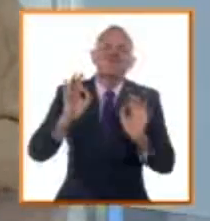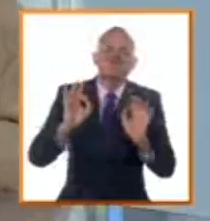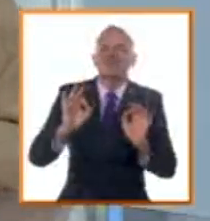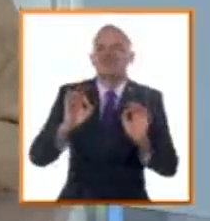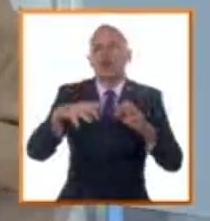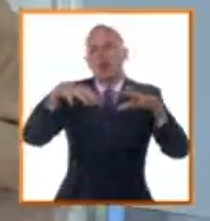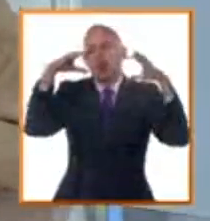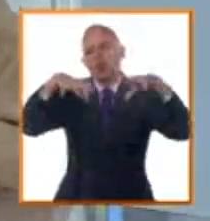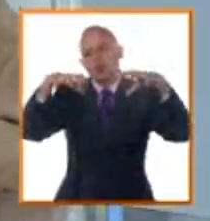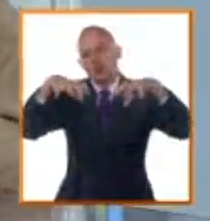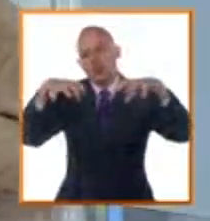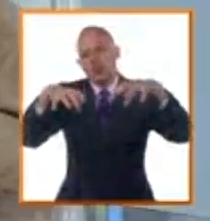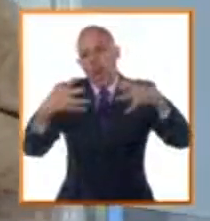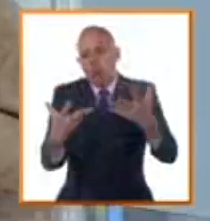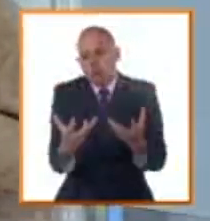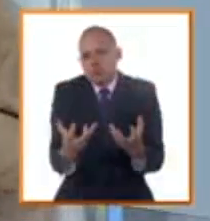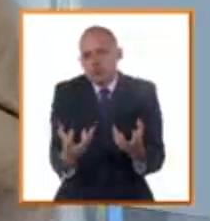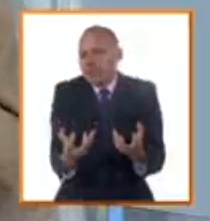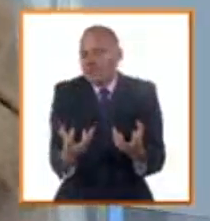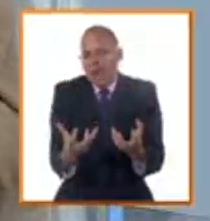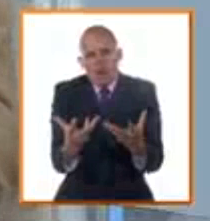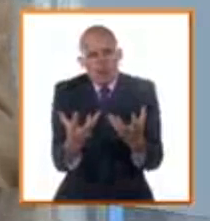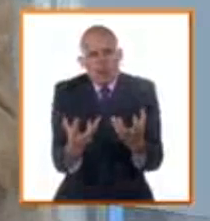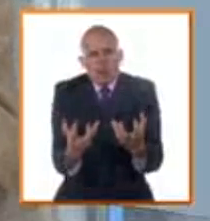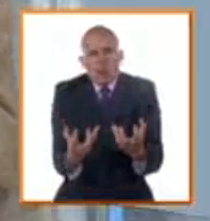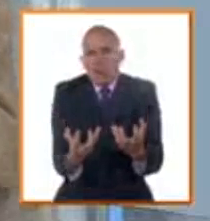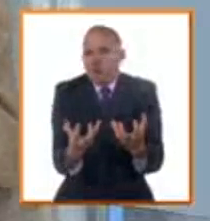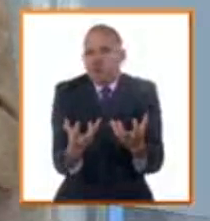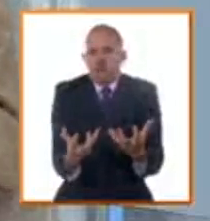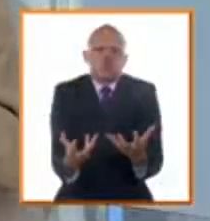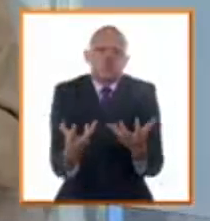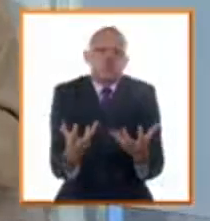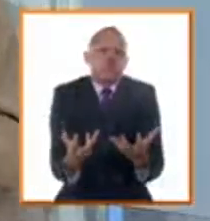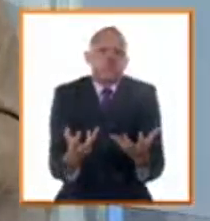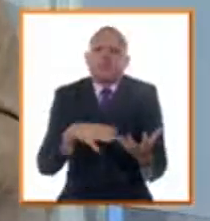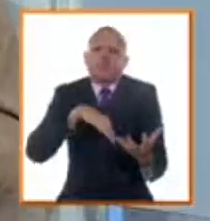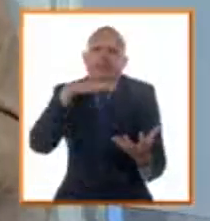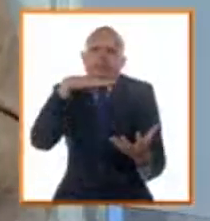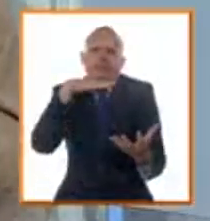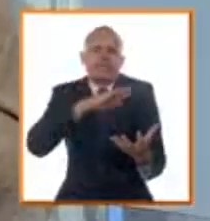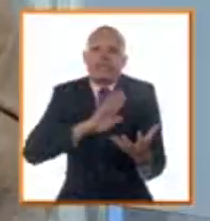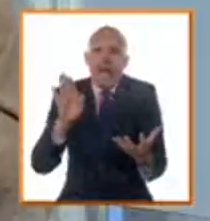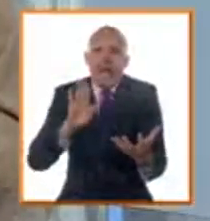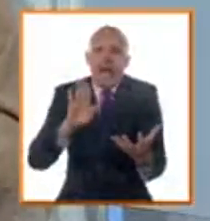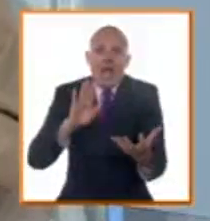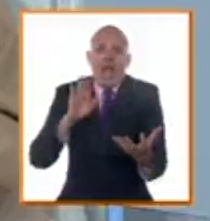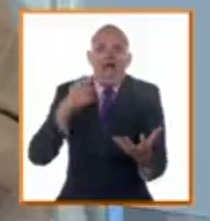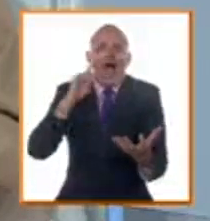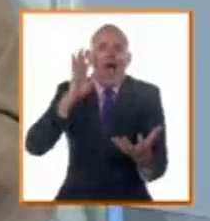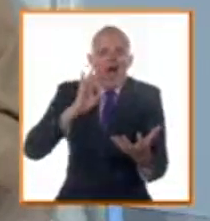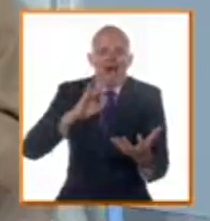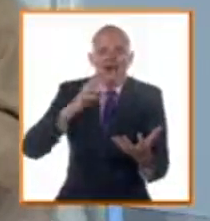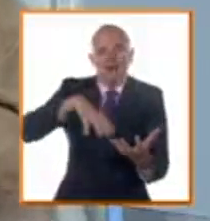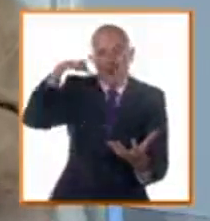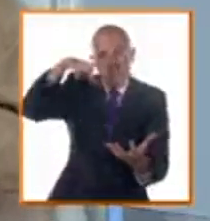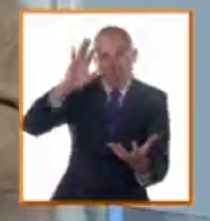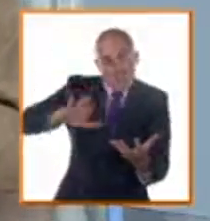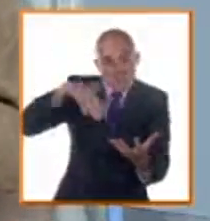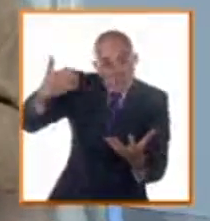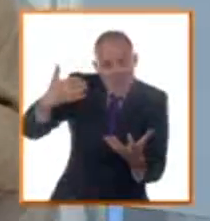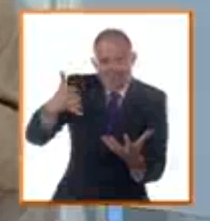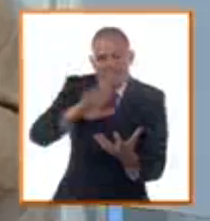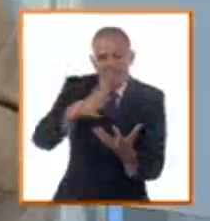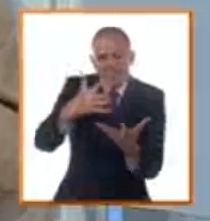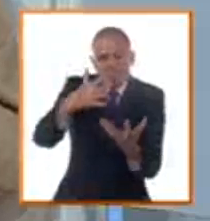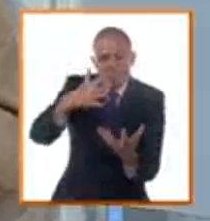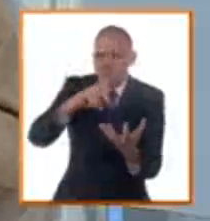junio. Nuestros especialistas del Centro de Pronóstico del Instituto de Meteorología, como es característico, siempre se hace un seguimiento de los modelos